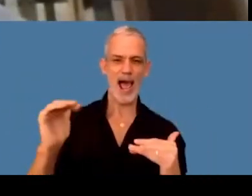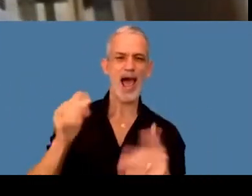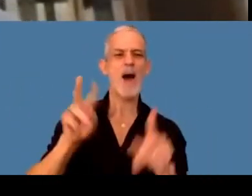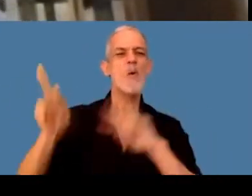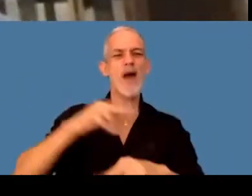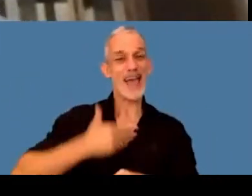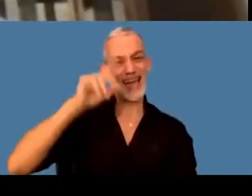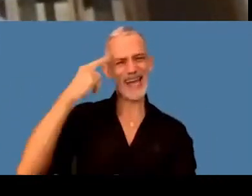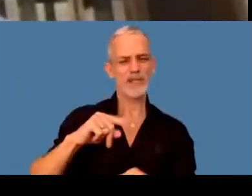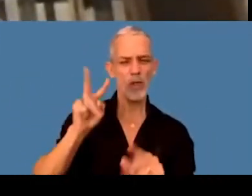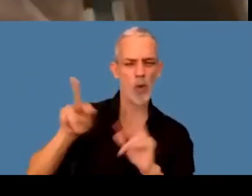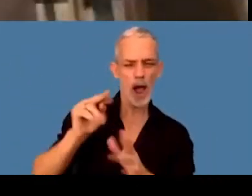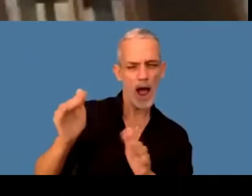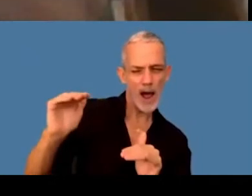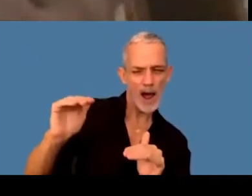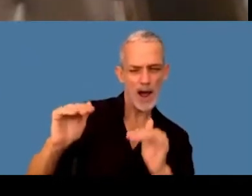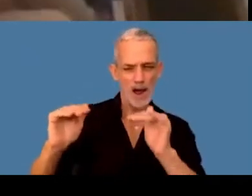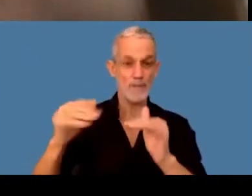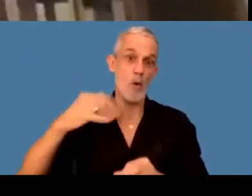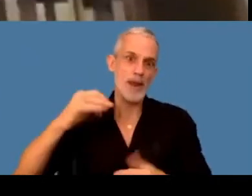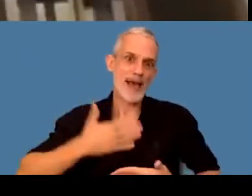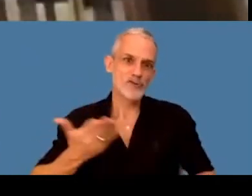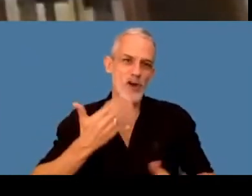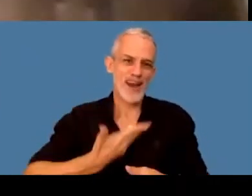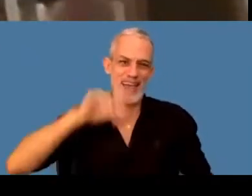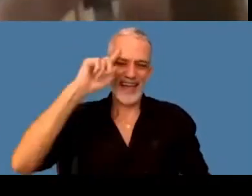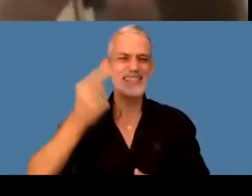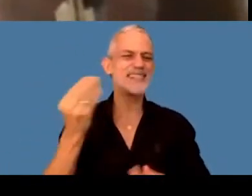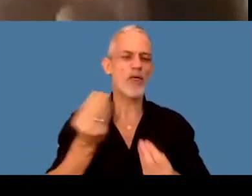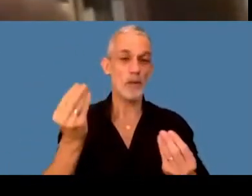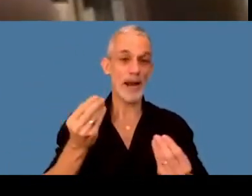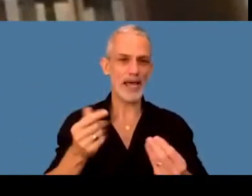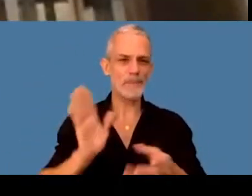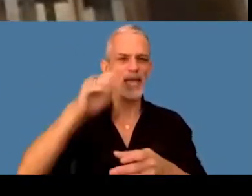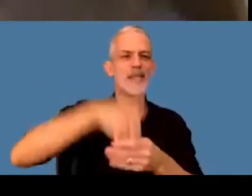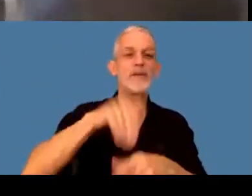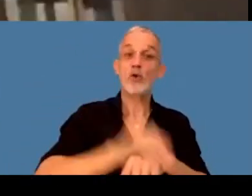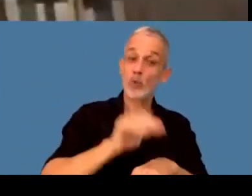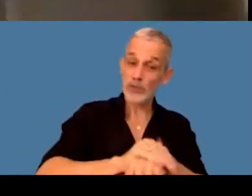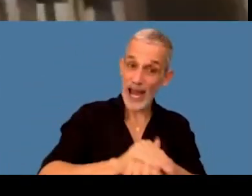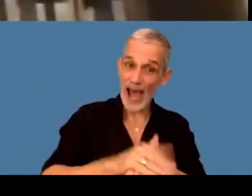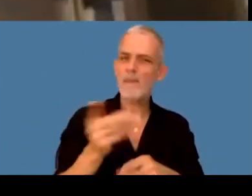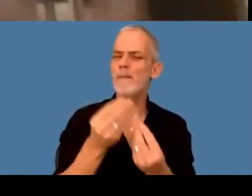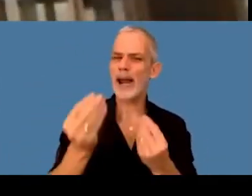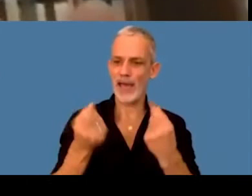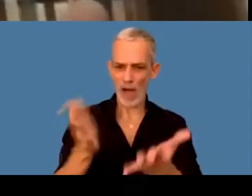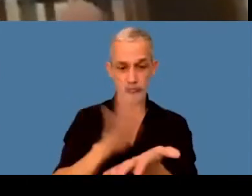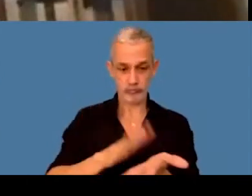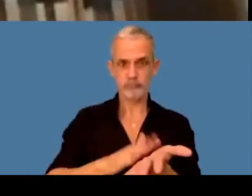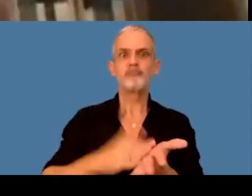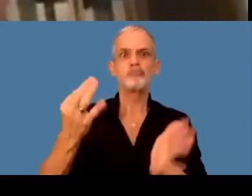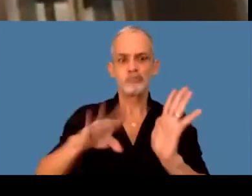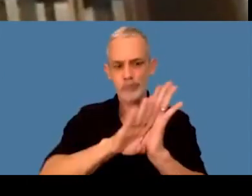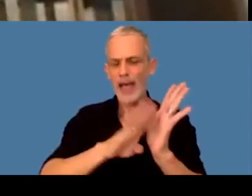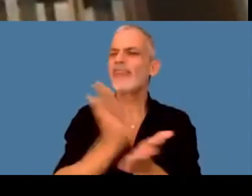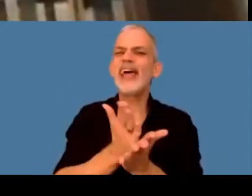Estado yo creo que tiene una obligación, por eso digo, por eso separo intervención tutelar, que es para garantizar el cumplimiento de esos derechos, y